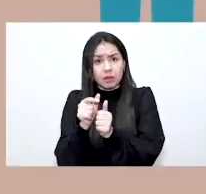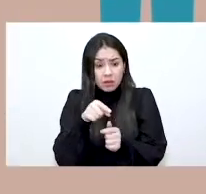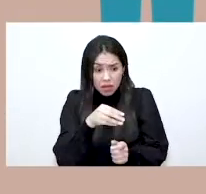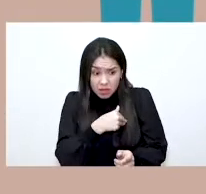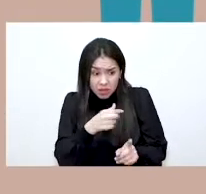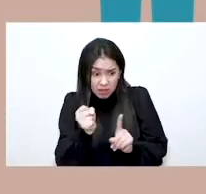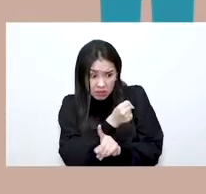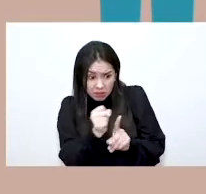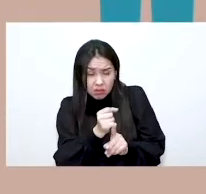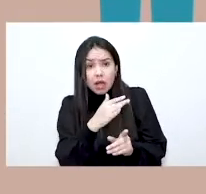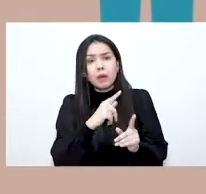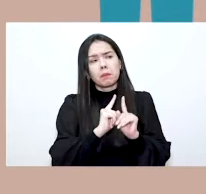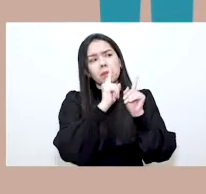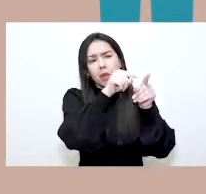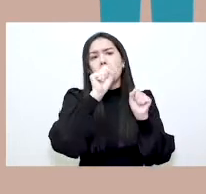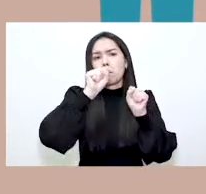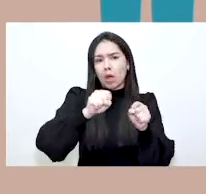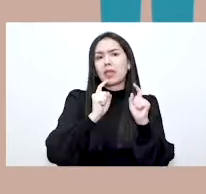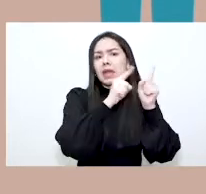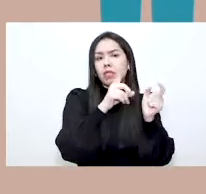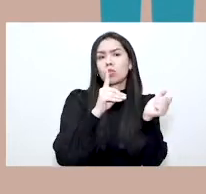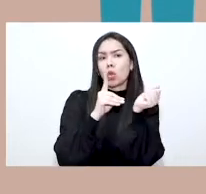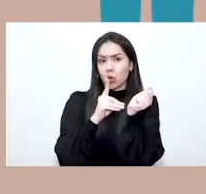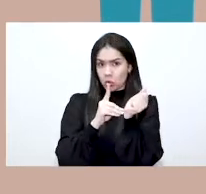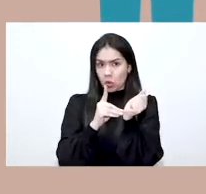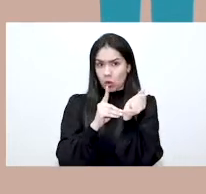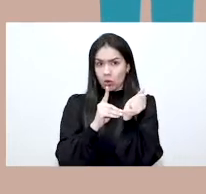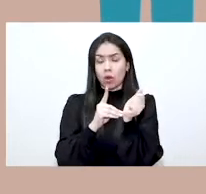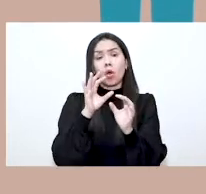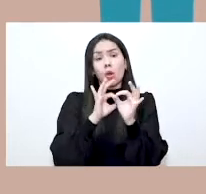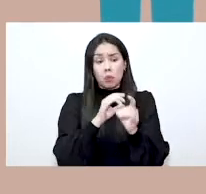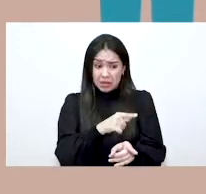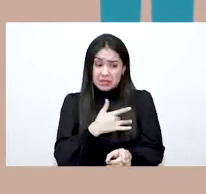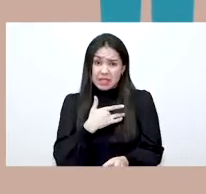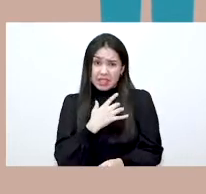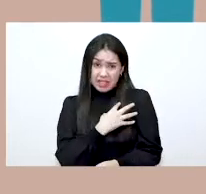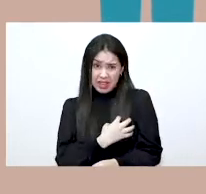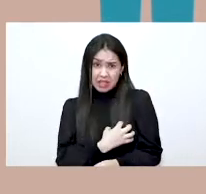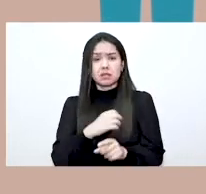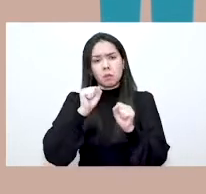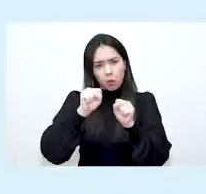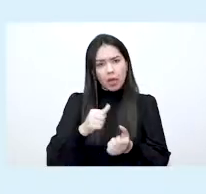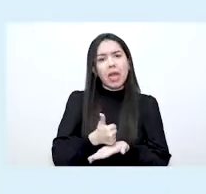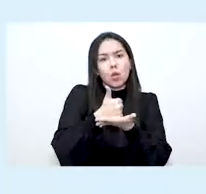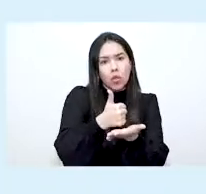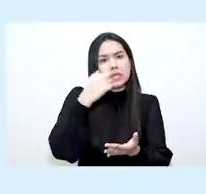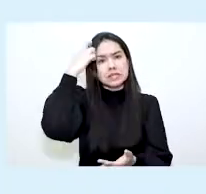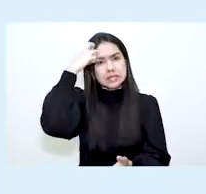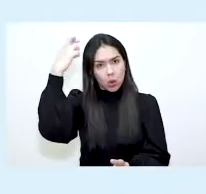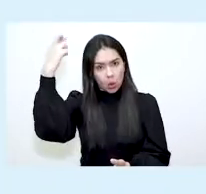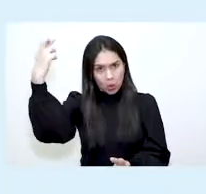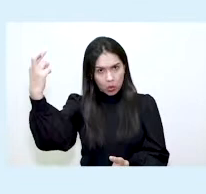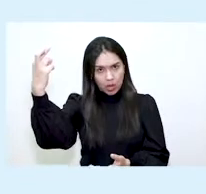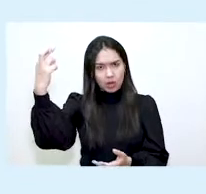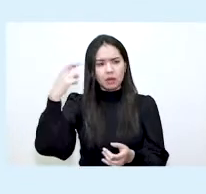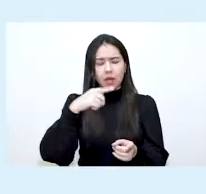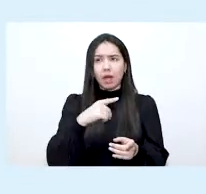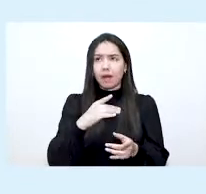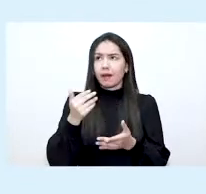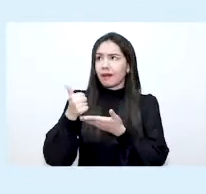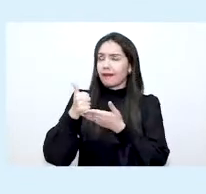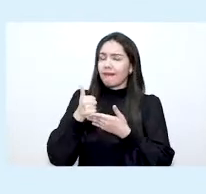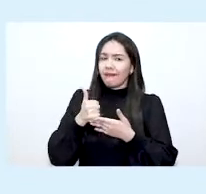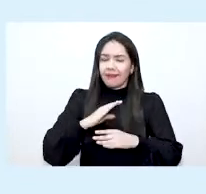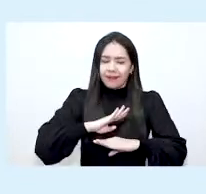podían llevarlo con un doctor, y que si se sentía triste, lo atendería una psicóloga. A pesar de todo, José estaba cada vez